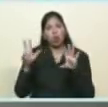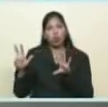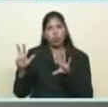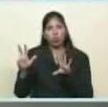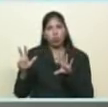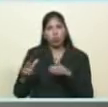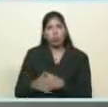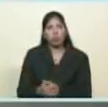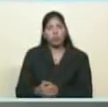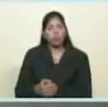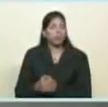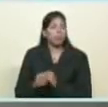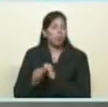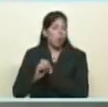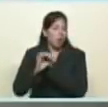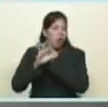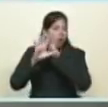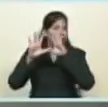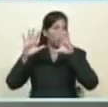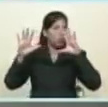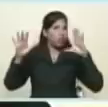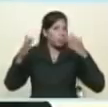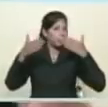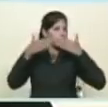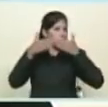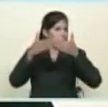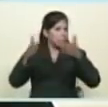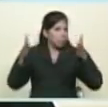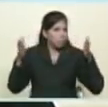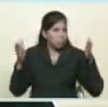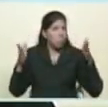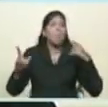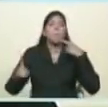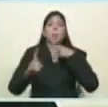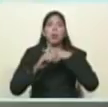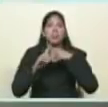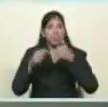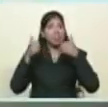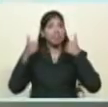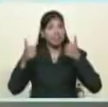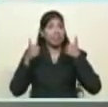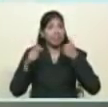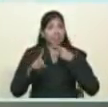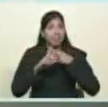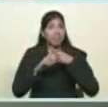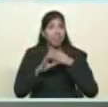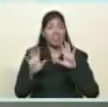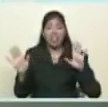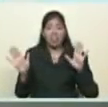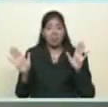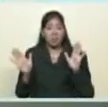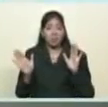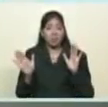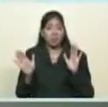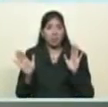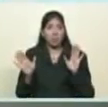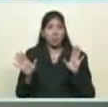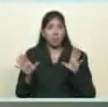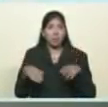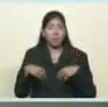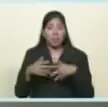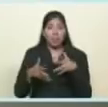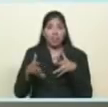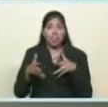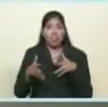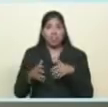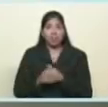se vislumbra muy positivo en el campo de los ingresos en divisas para el país. No digo más. Muchas de estas